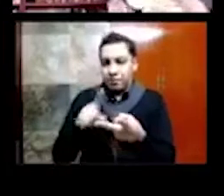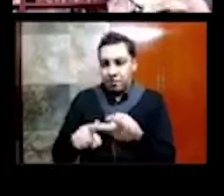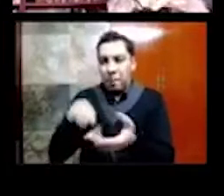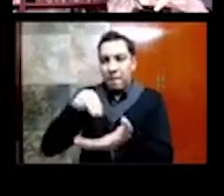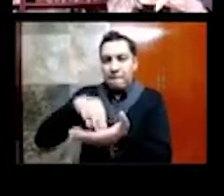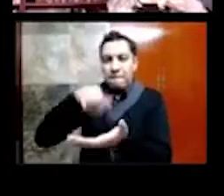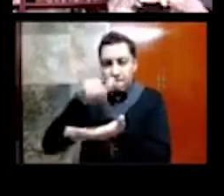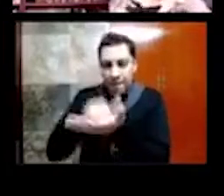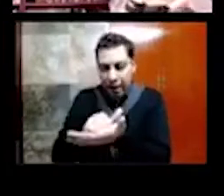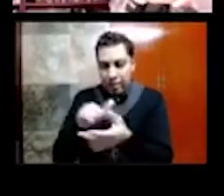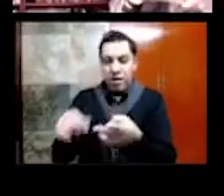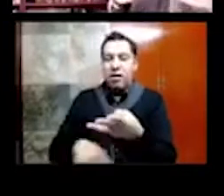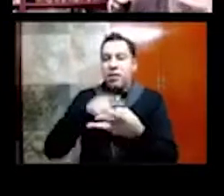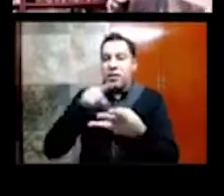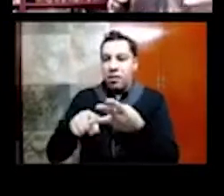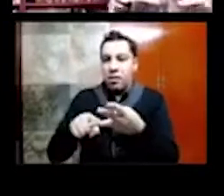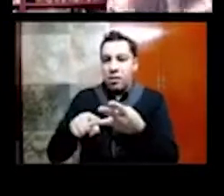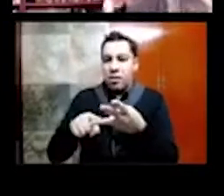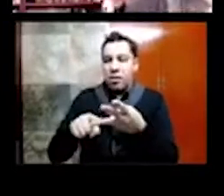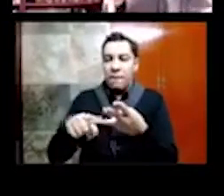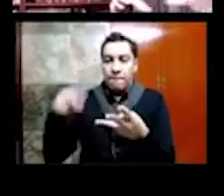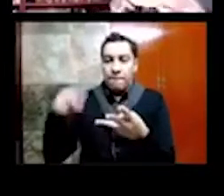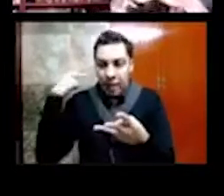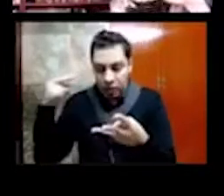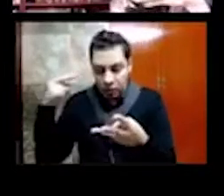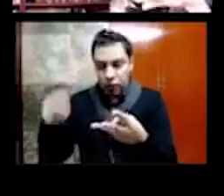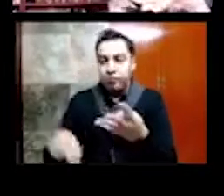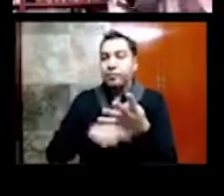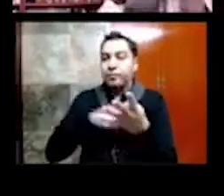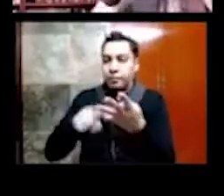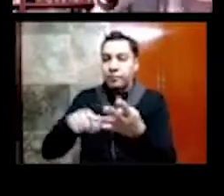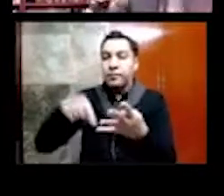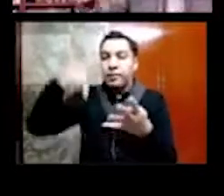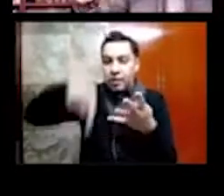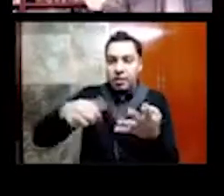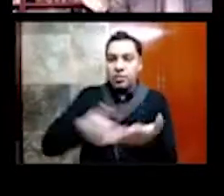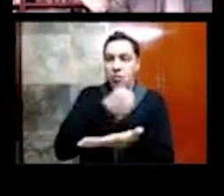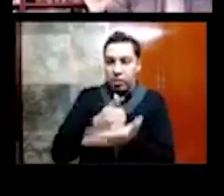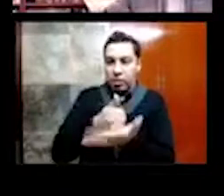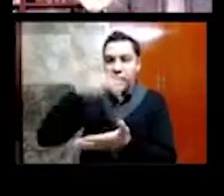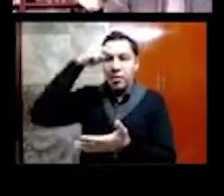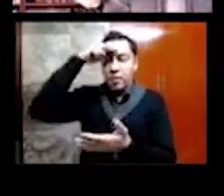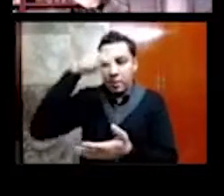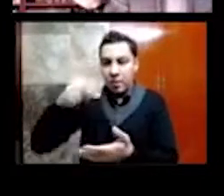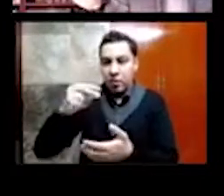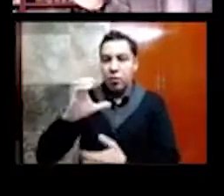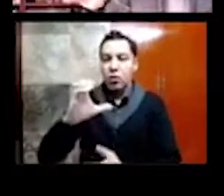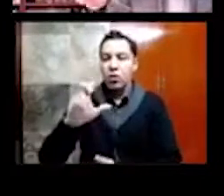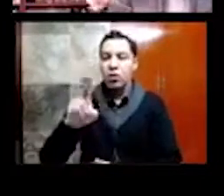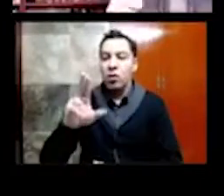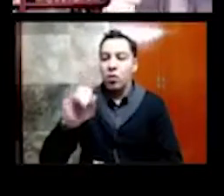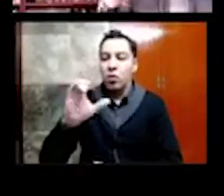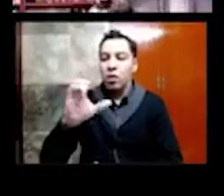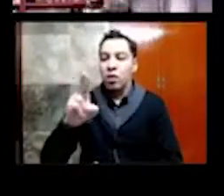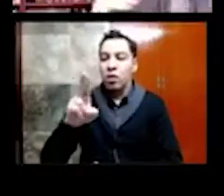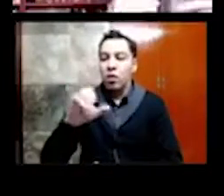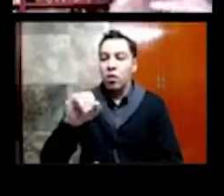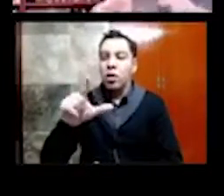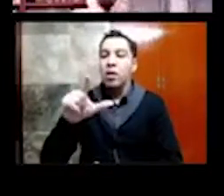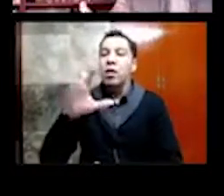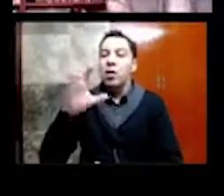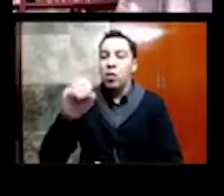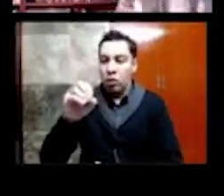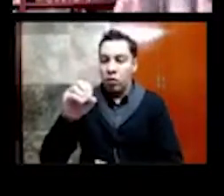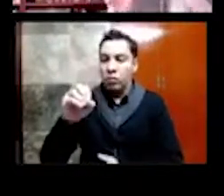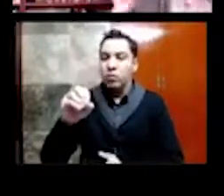350-400 de la era cristiana, perece para dar lugar a una serie de asentamientos dispersos y distribuidos a lo